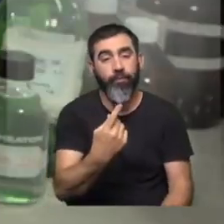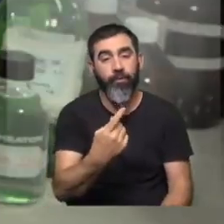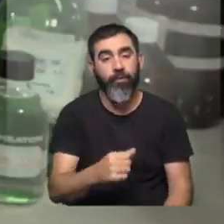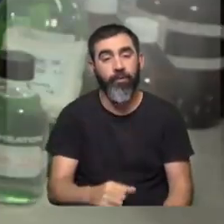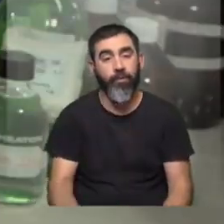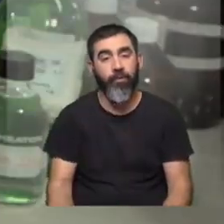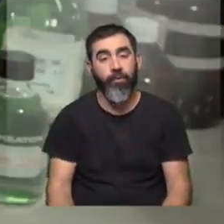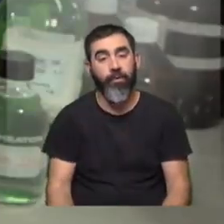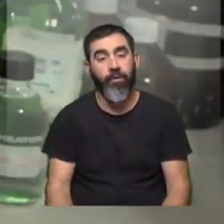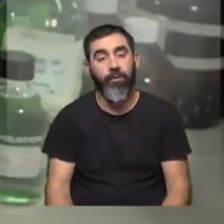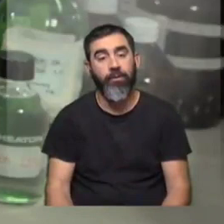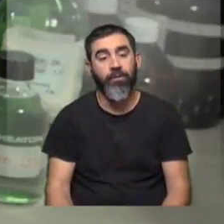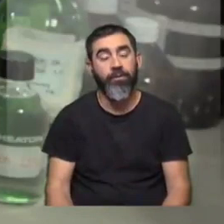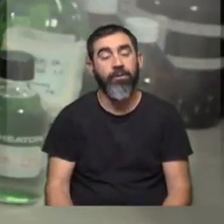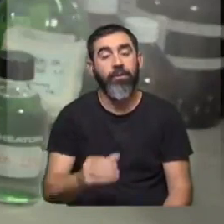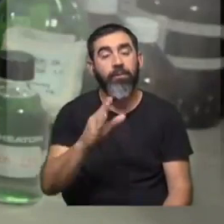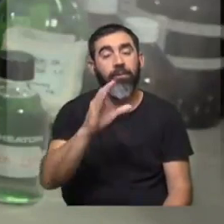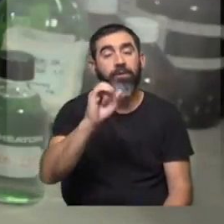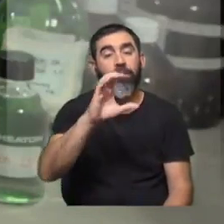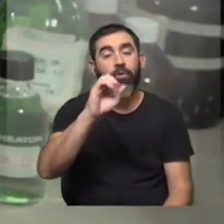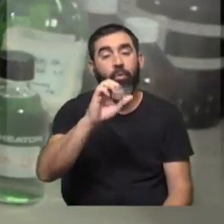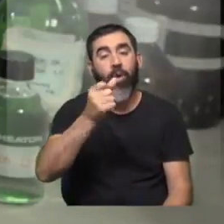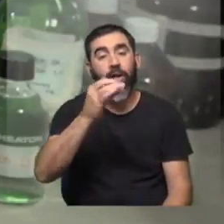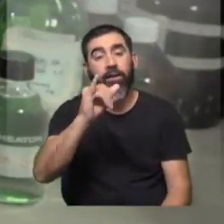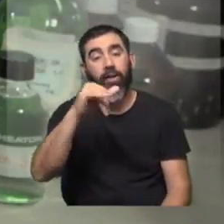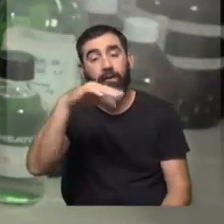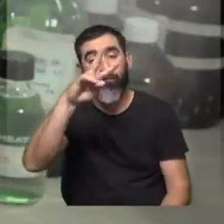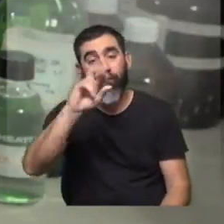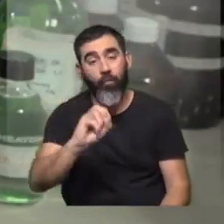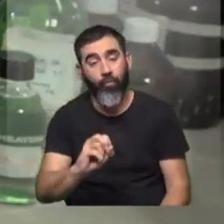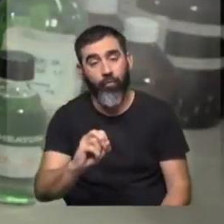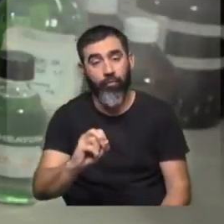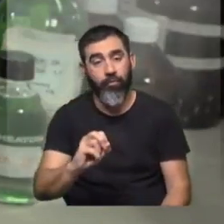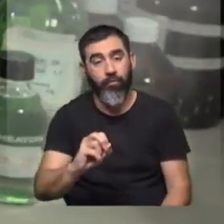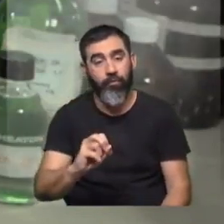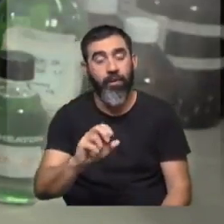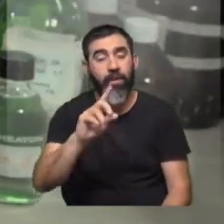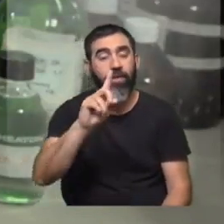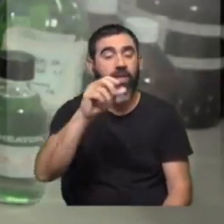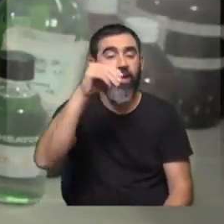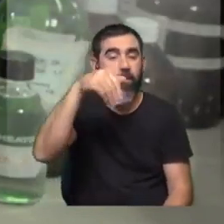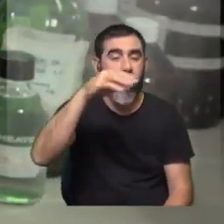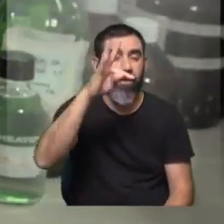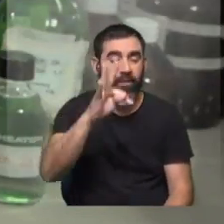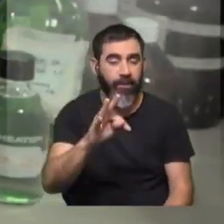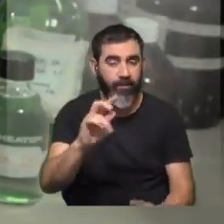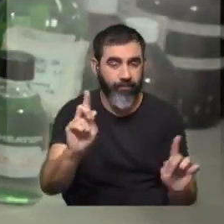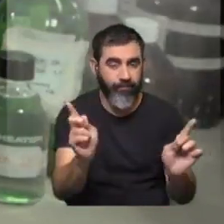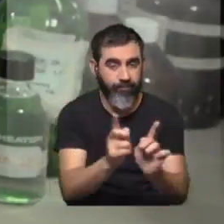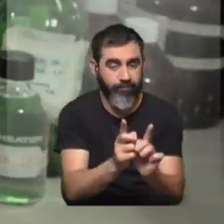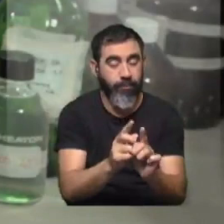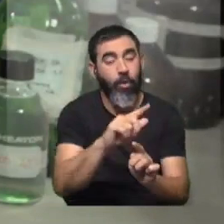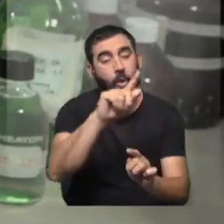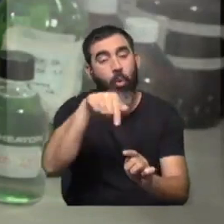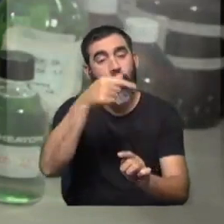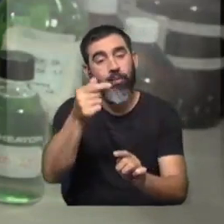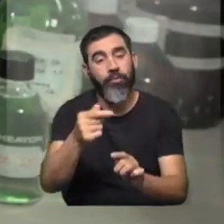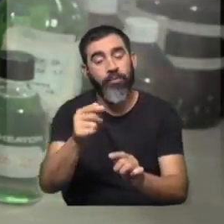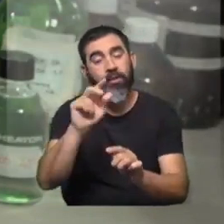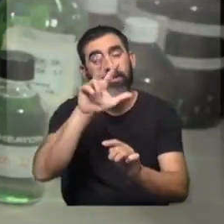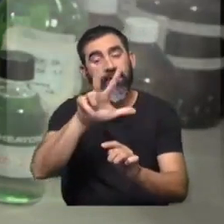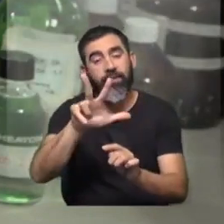componente psicoactivo, que es la dimetiltriptamina o resumido DMT, y después está compuesto por